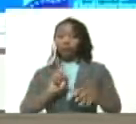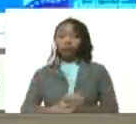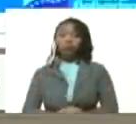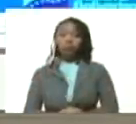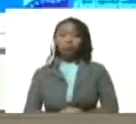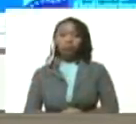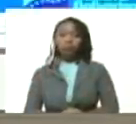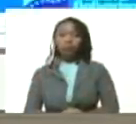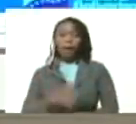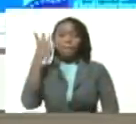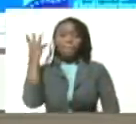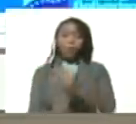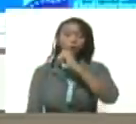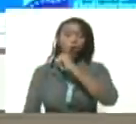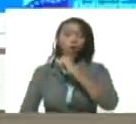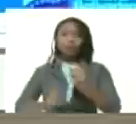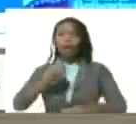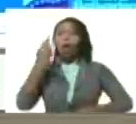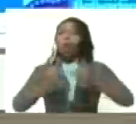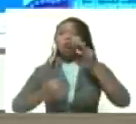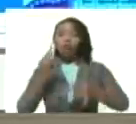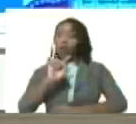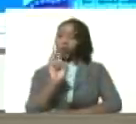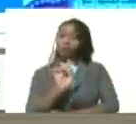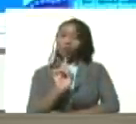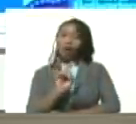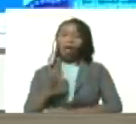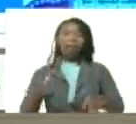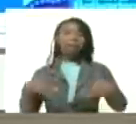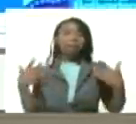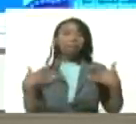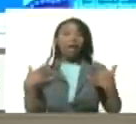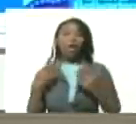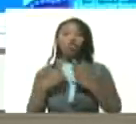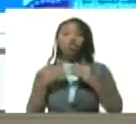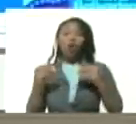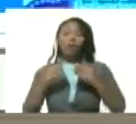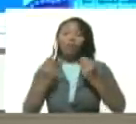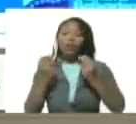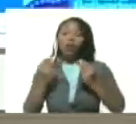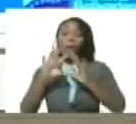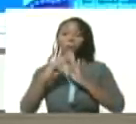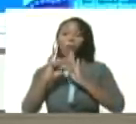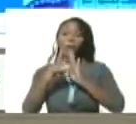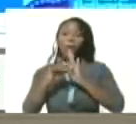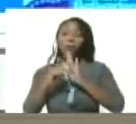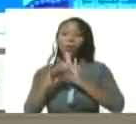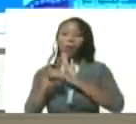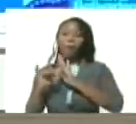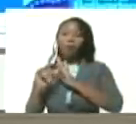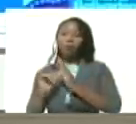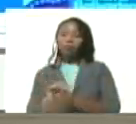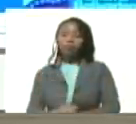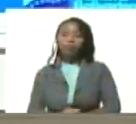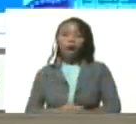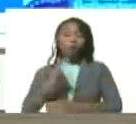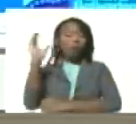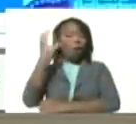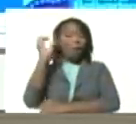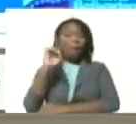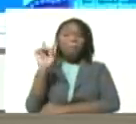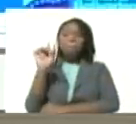A los prófugos de la justicia que están disfrutando todo el dinero que se están robando en Colombia